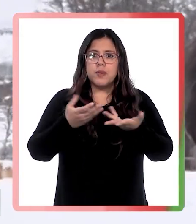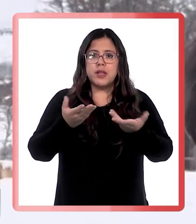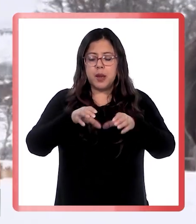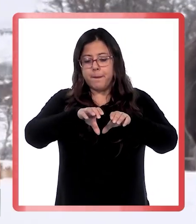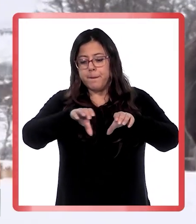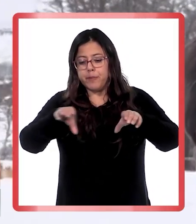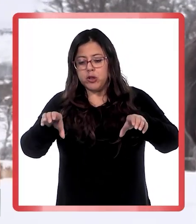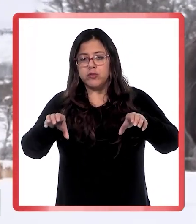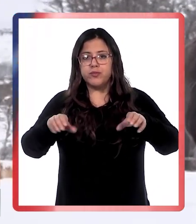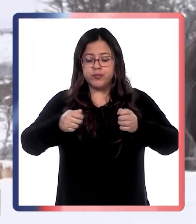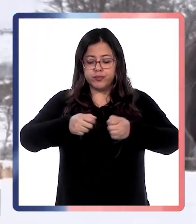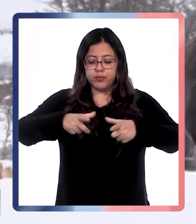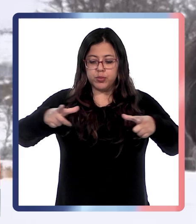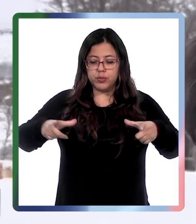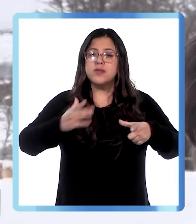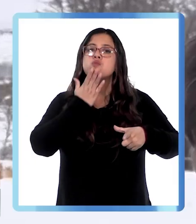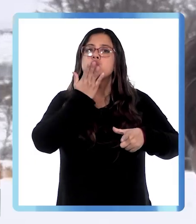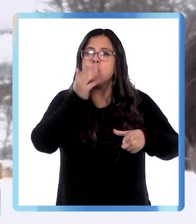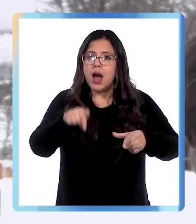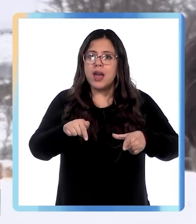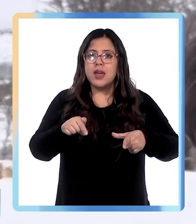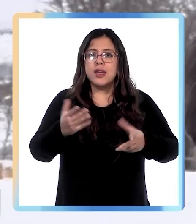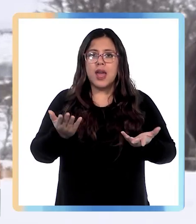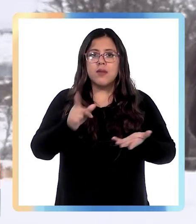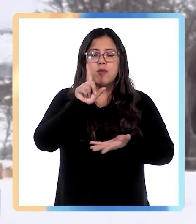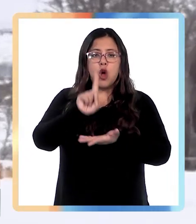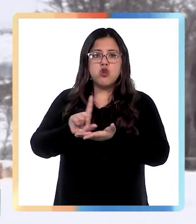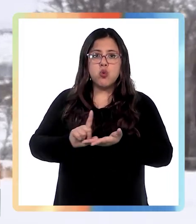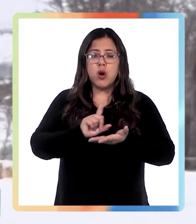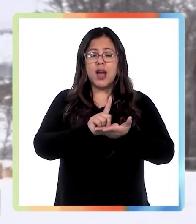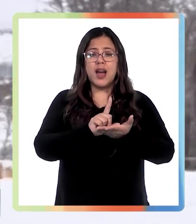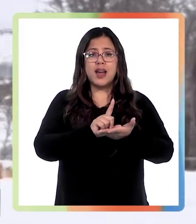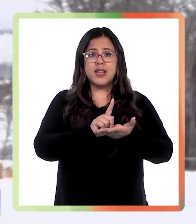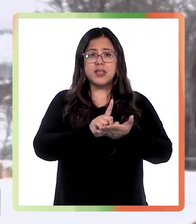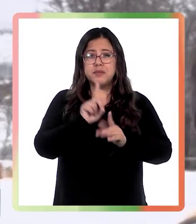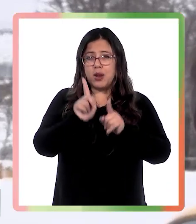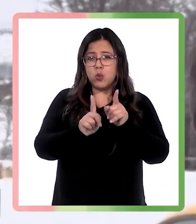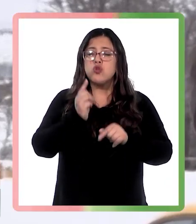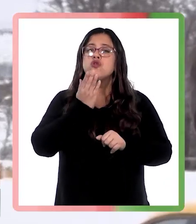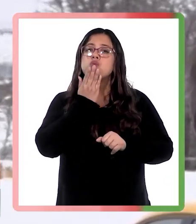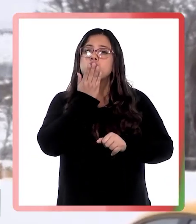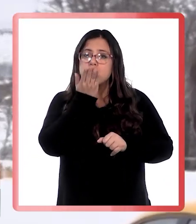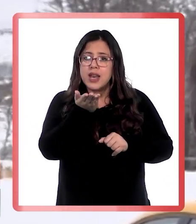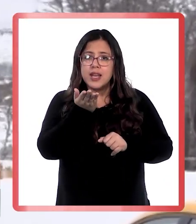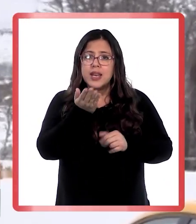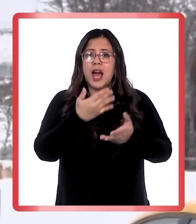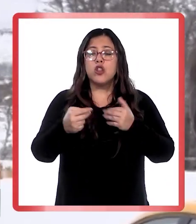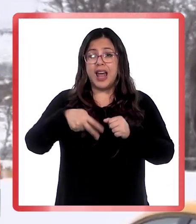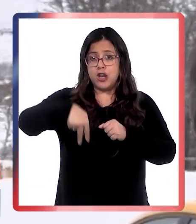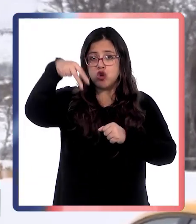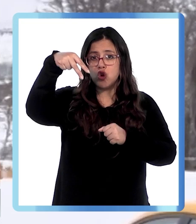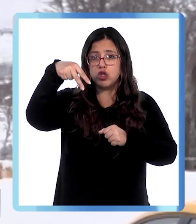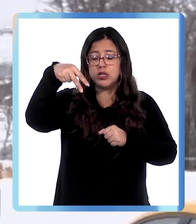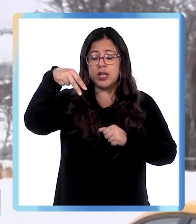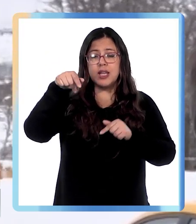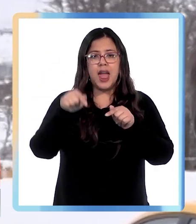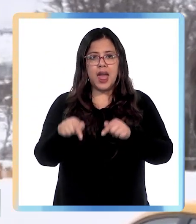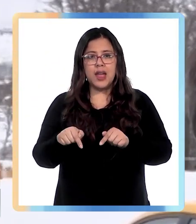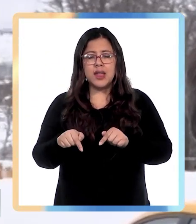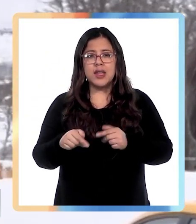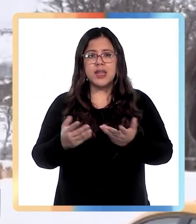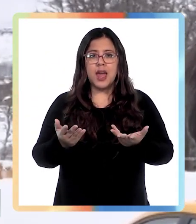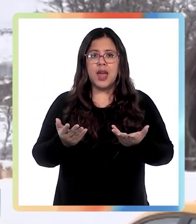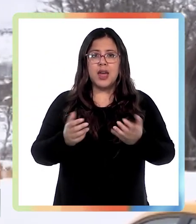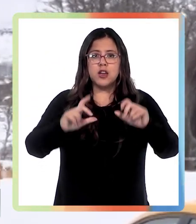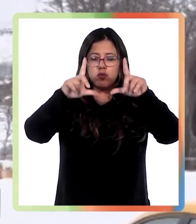las grandes matrices de puntaarena Y eso hace cierto que gradualmente los sectores altos de de puntarena hacia el sector Norte sobre todo se